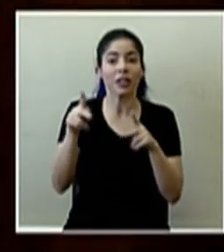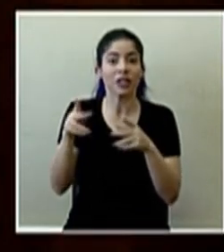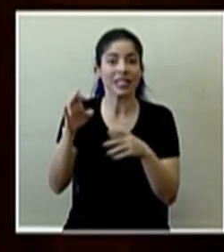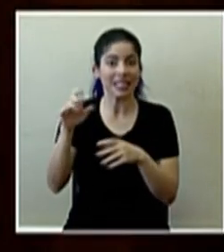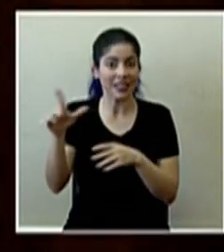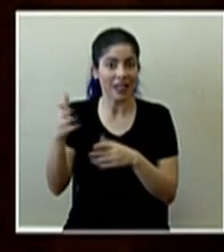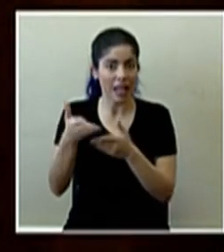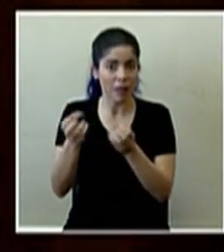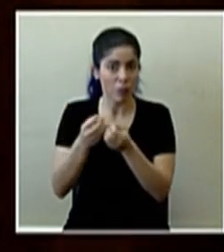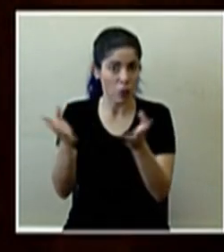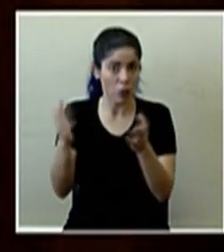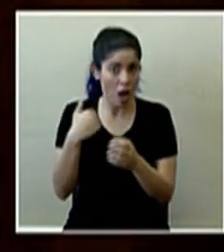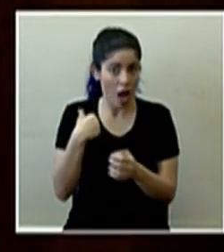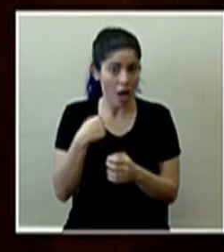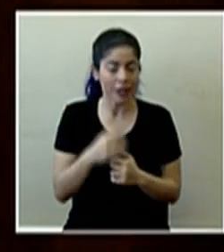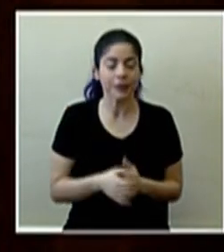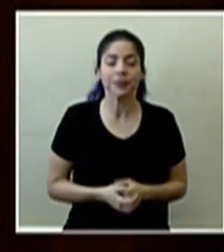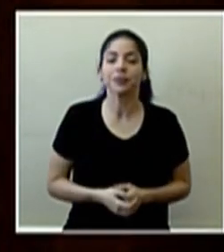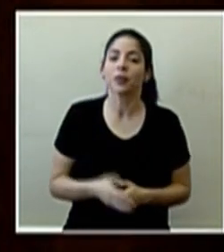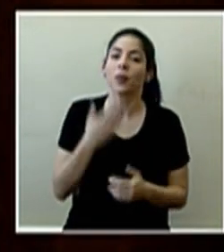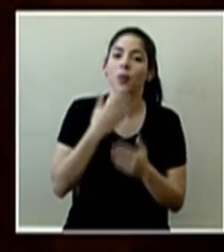Bueno, hay ejemplos de